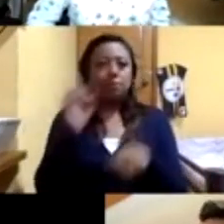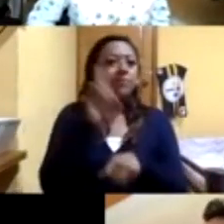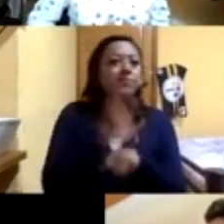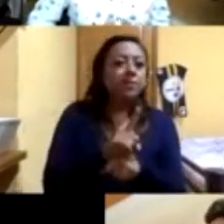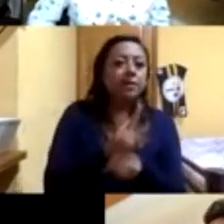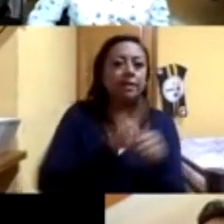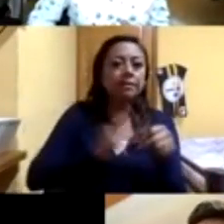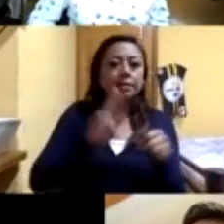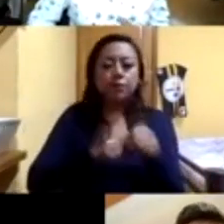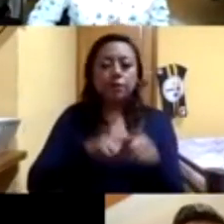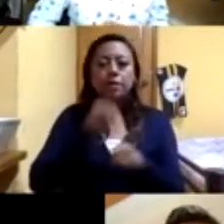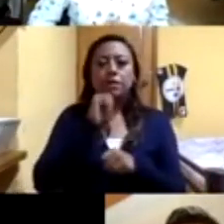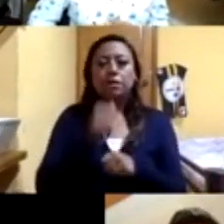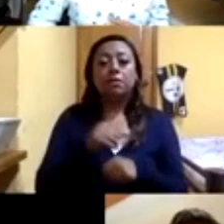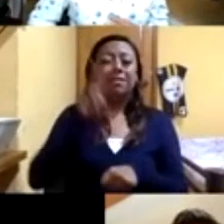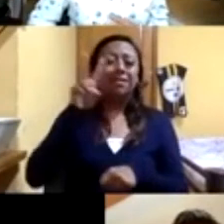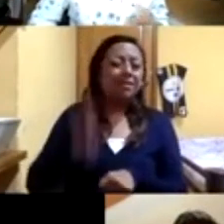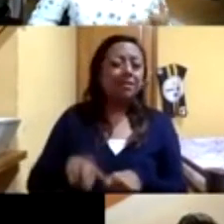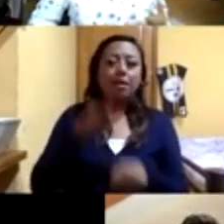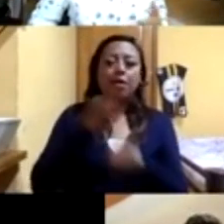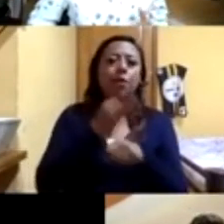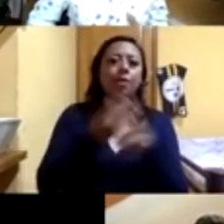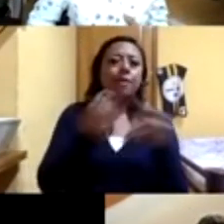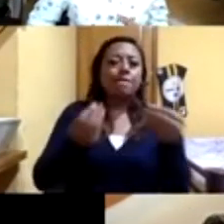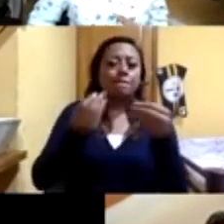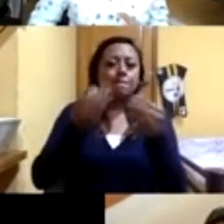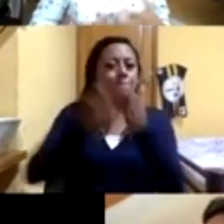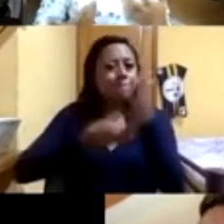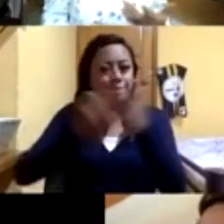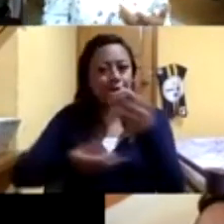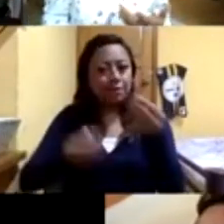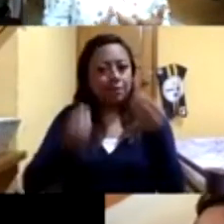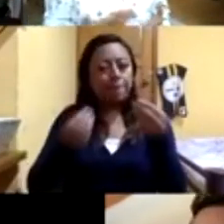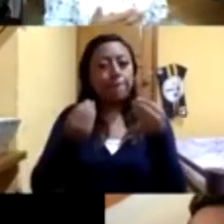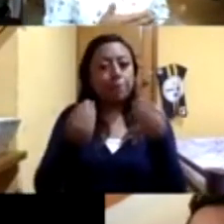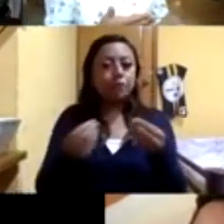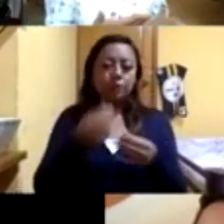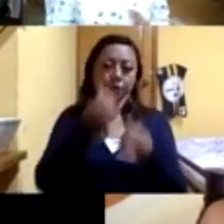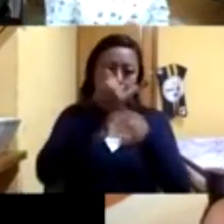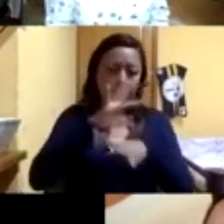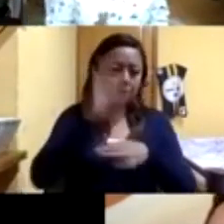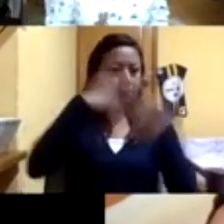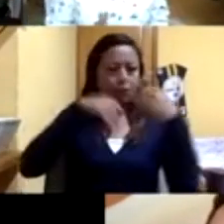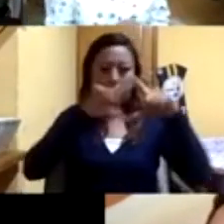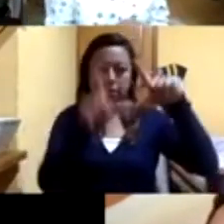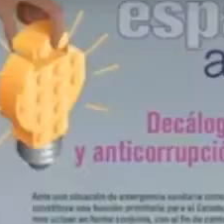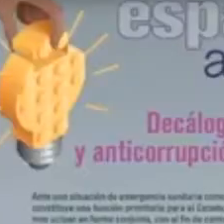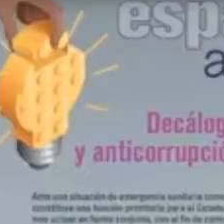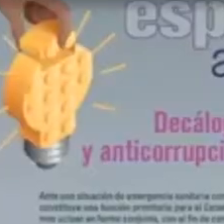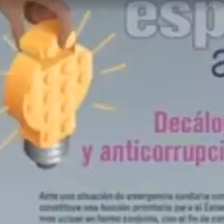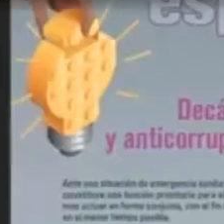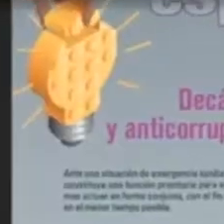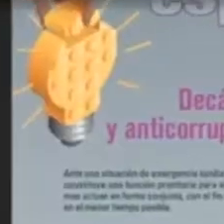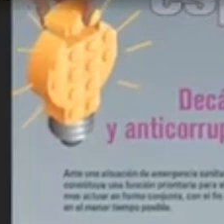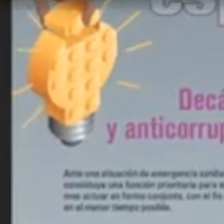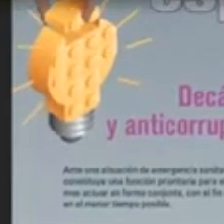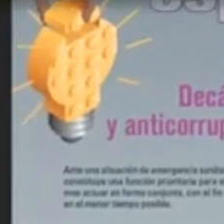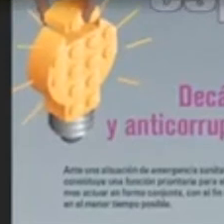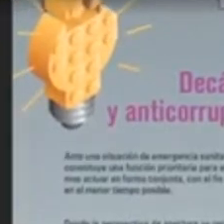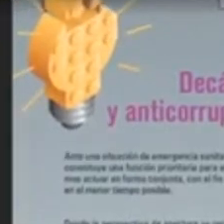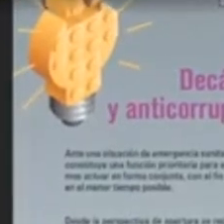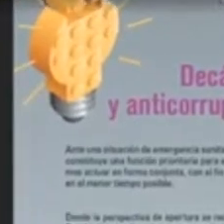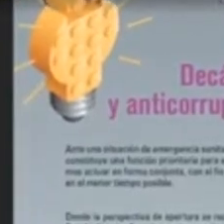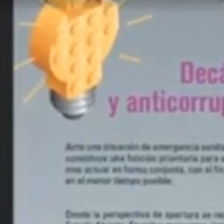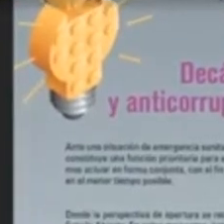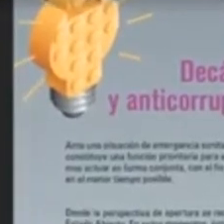hay una gran carencia de información en todo el país y la transparencia proactiva es un vehículo para ocuparnos de